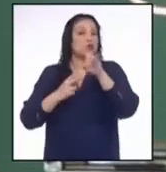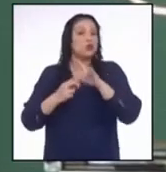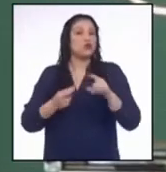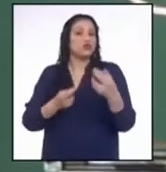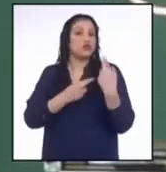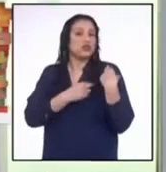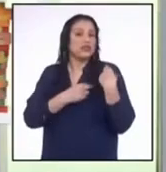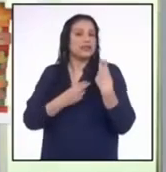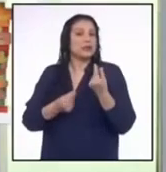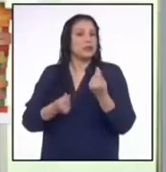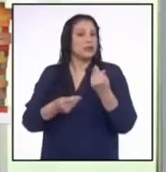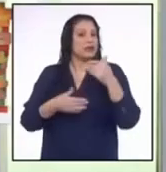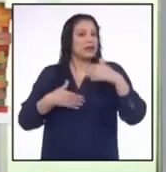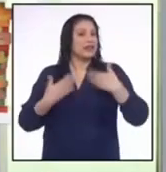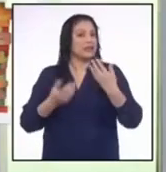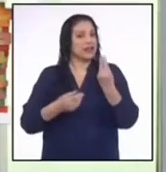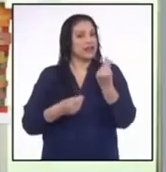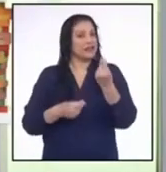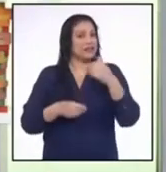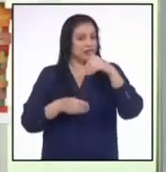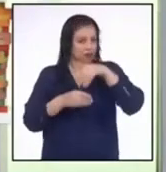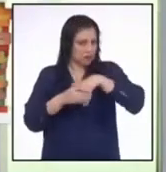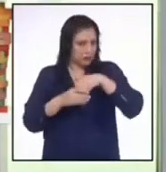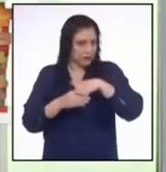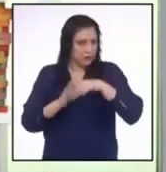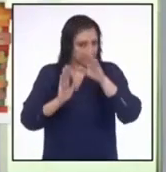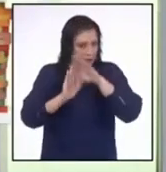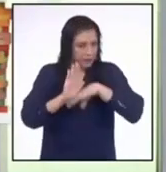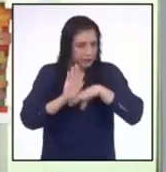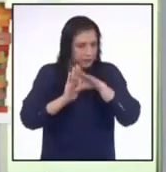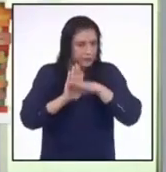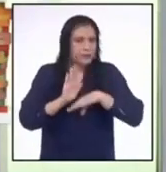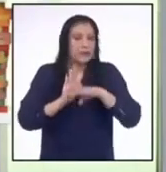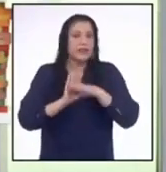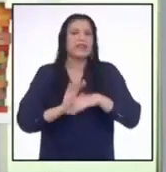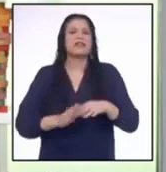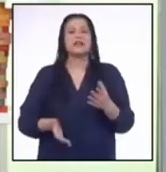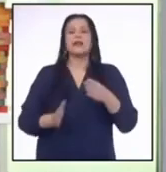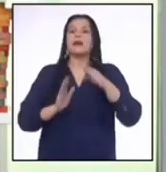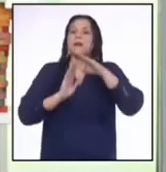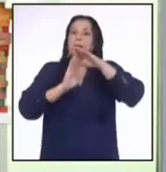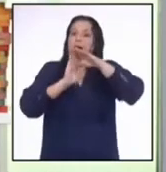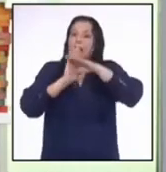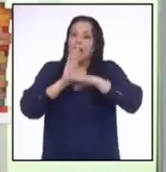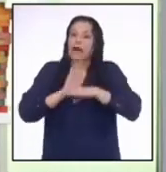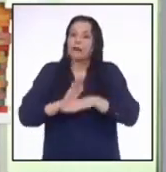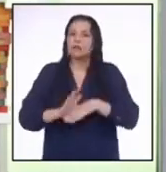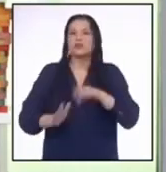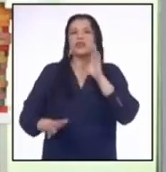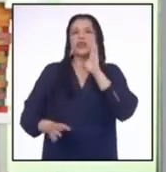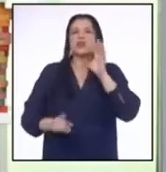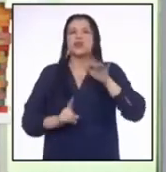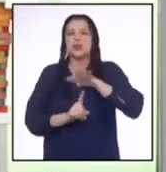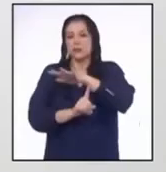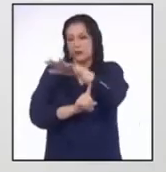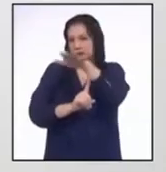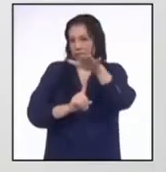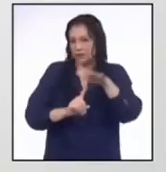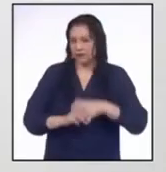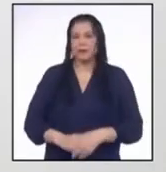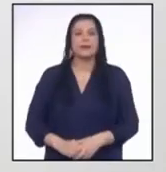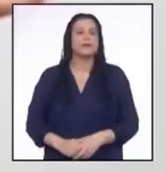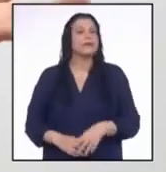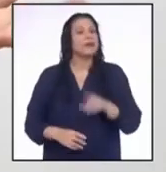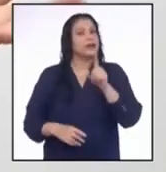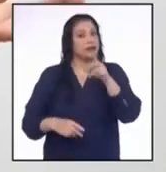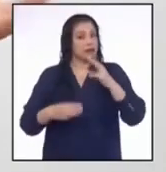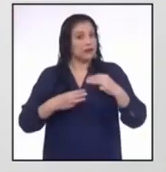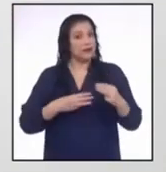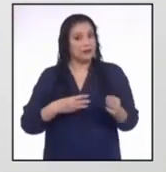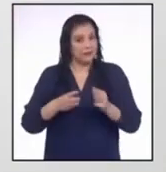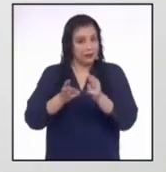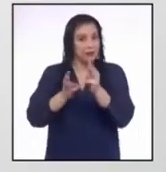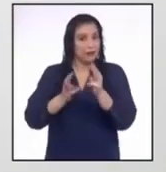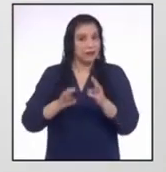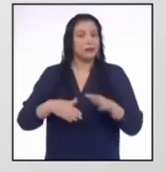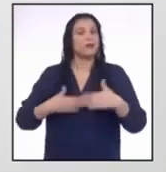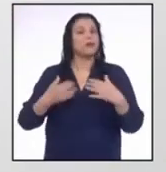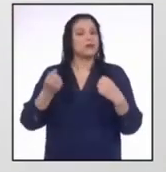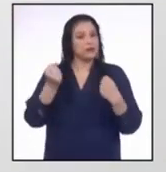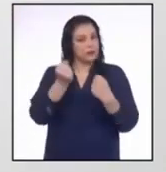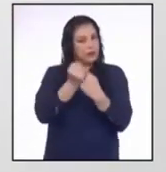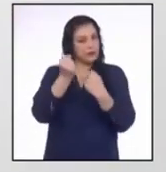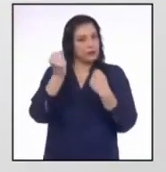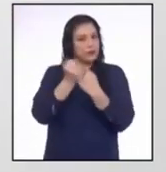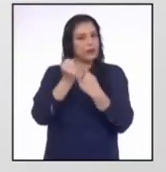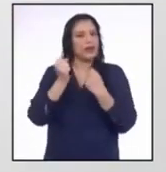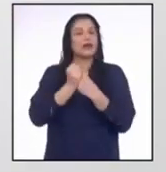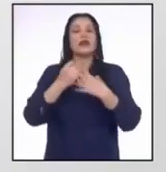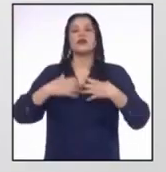de dinero. Y así disminuimos el nivel de contaminación de nuestro medio ambiente. Y de esa forma colaboramos